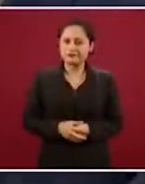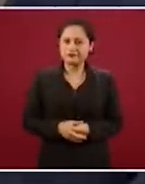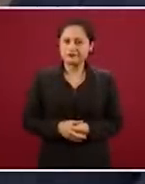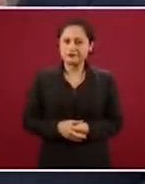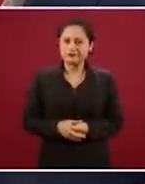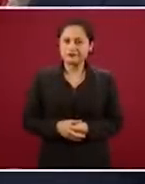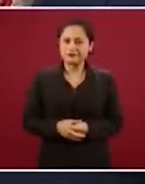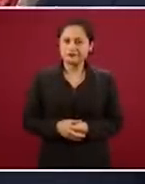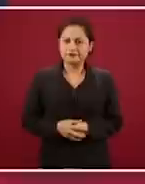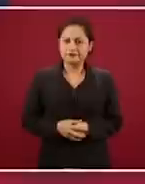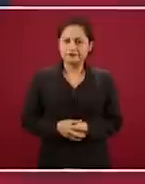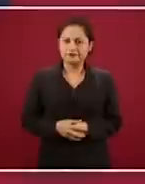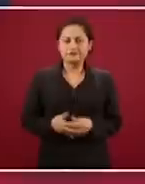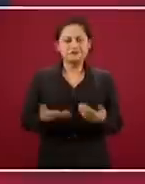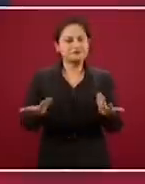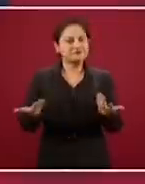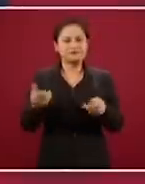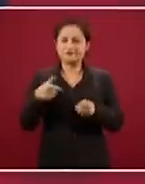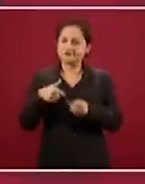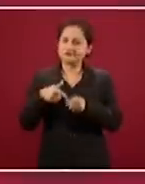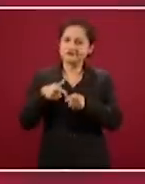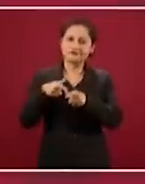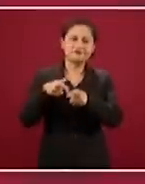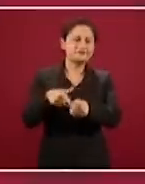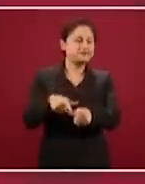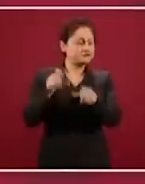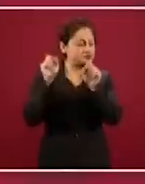Y vamos a estar debatiendo sobre esto,